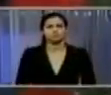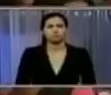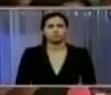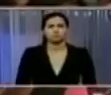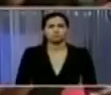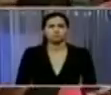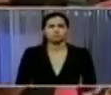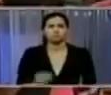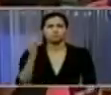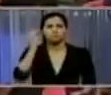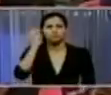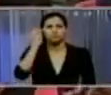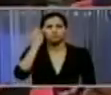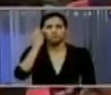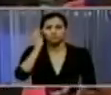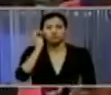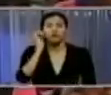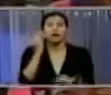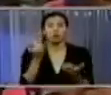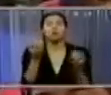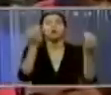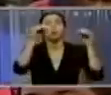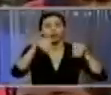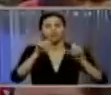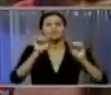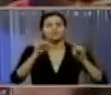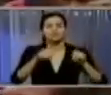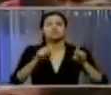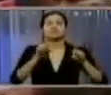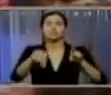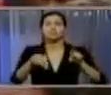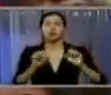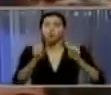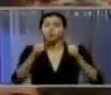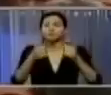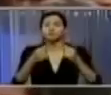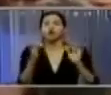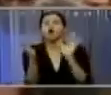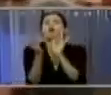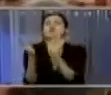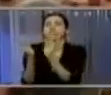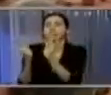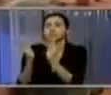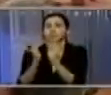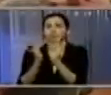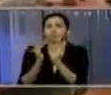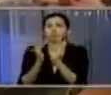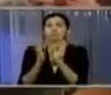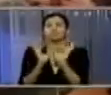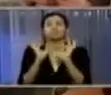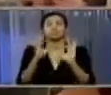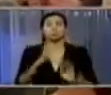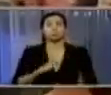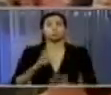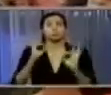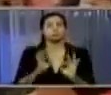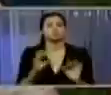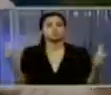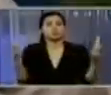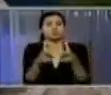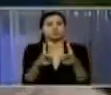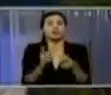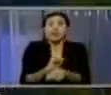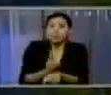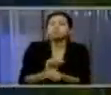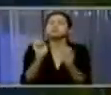Ahora, estoy de acuerdo que se inicien los contactos al alto nivel de manera acelerada. Estoy de